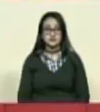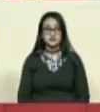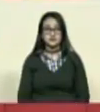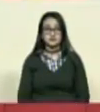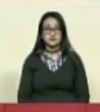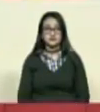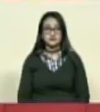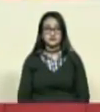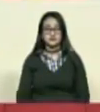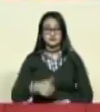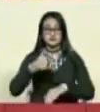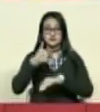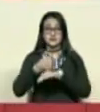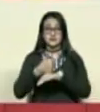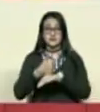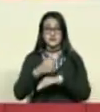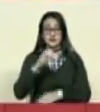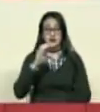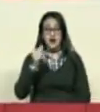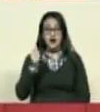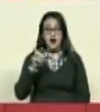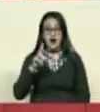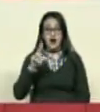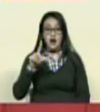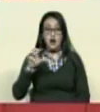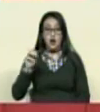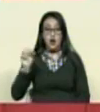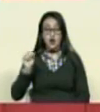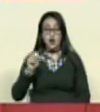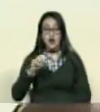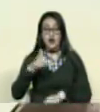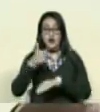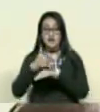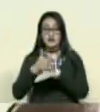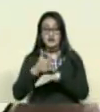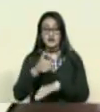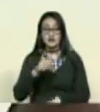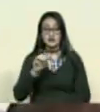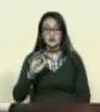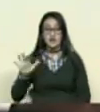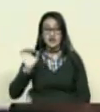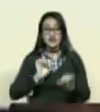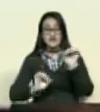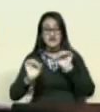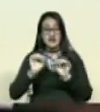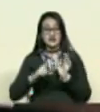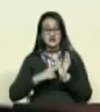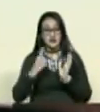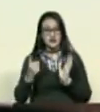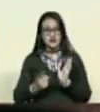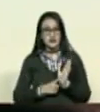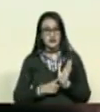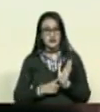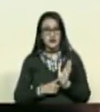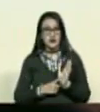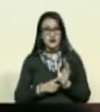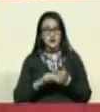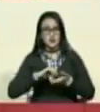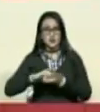Al general Carlos Pulido Rojas, jefe de la zona de defensa integral